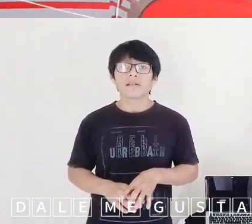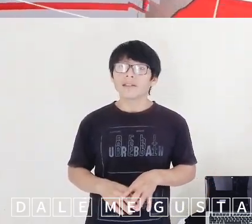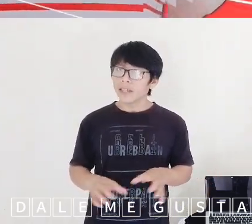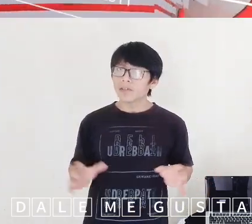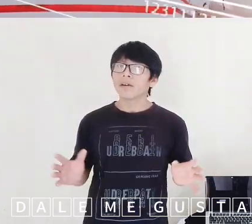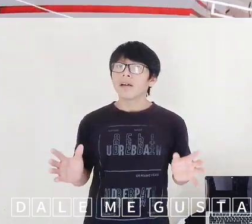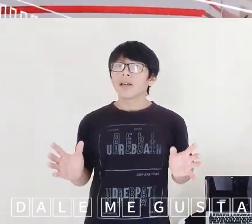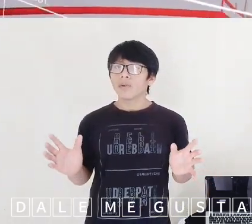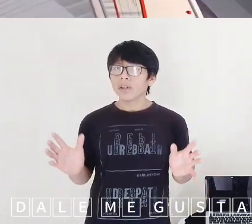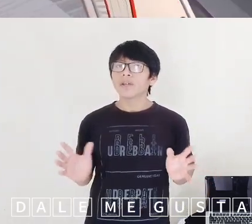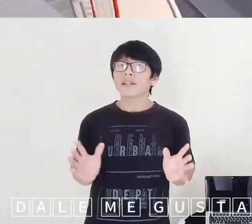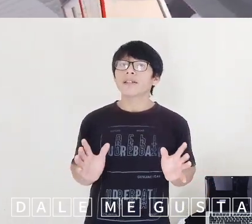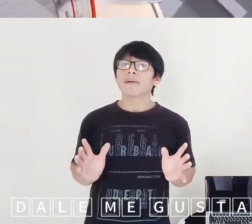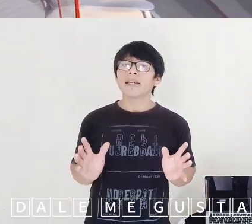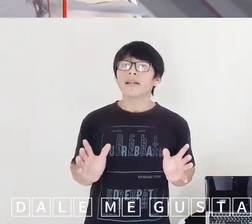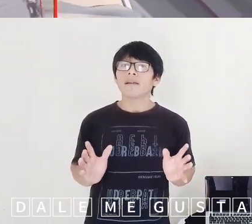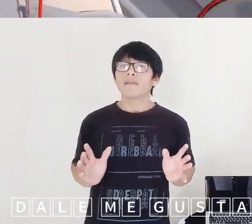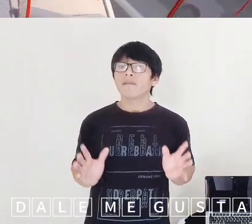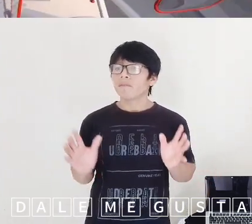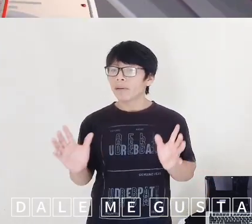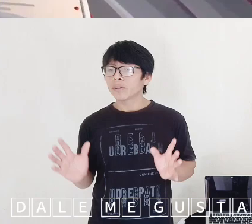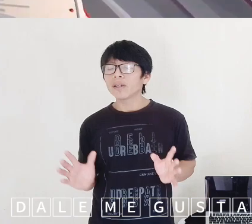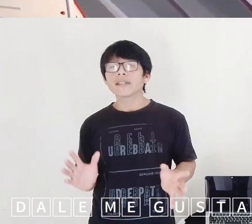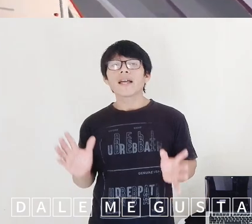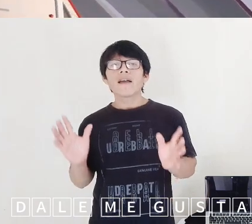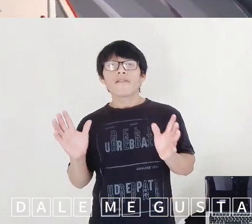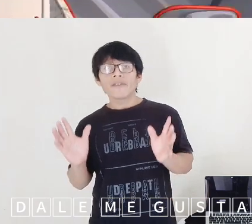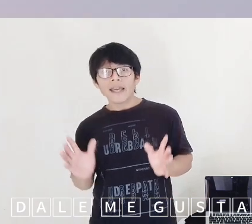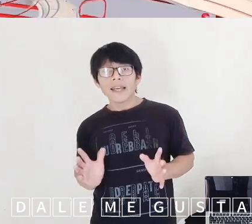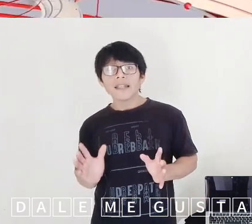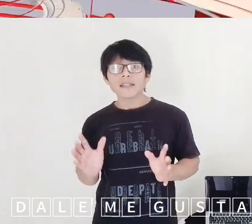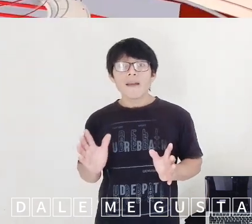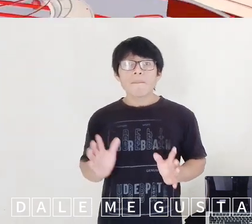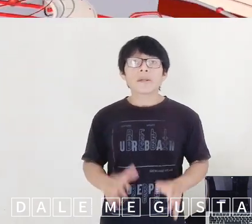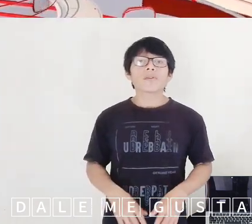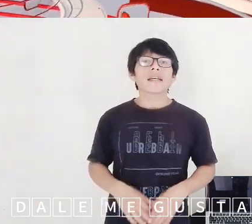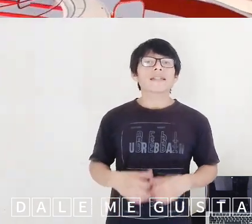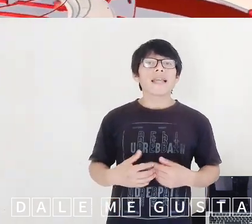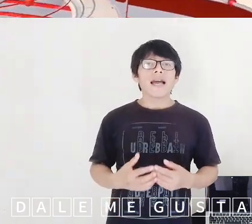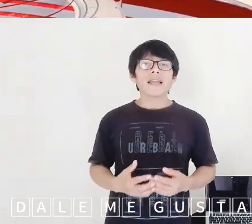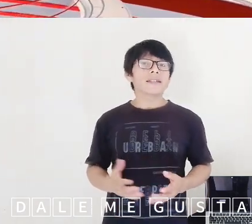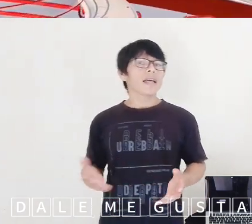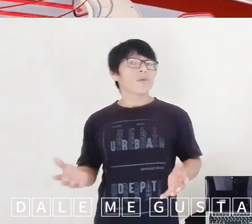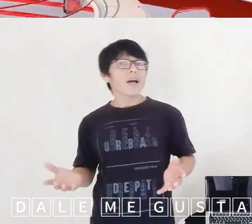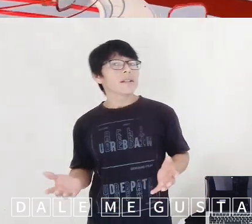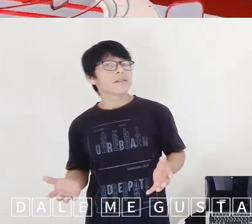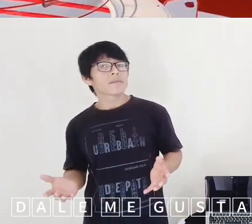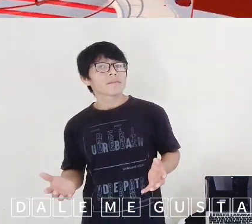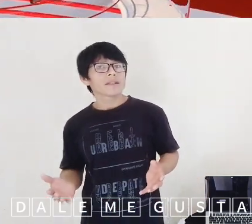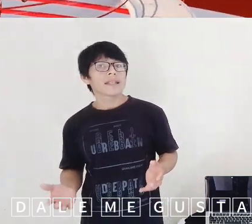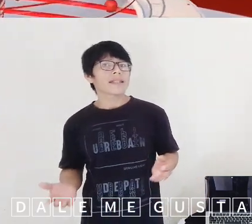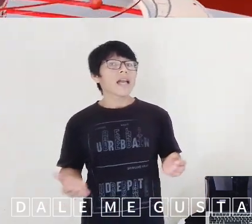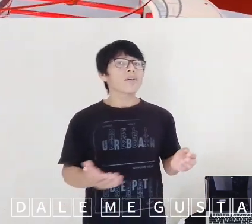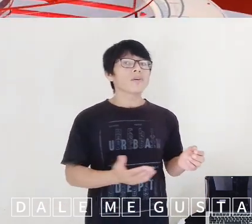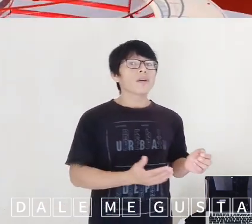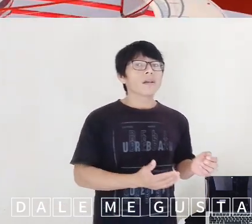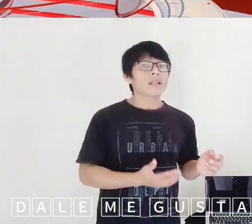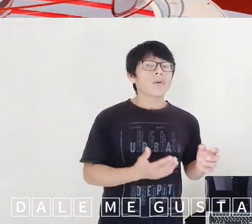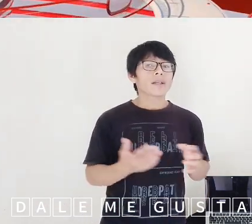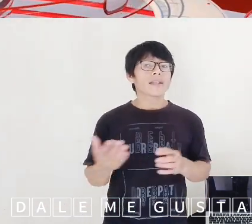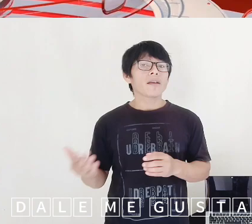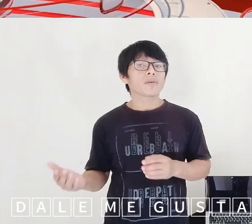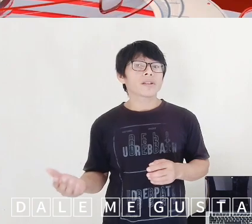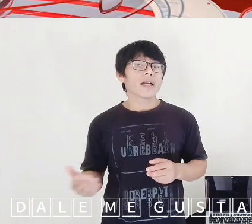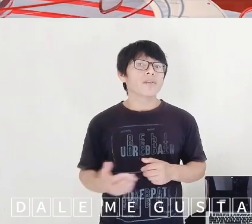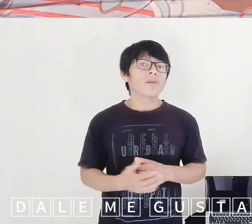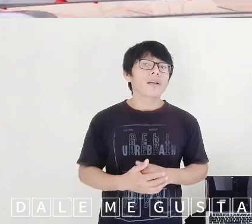muchas, en serio, y lo digo de esa manera, personas fieles, personas leales ya no hay, y es algo de